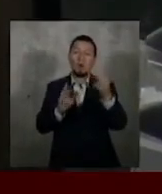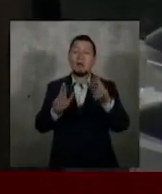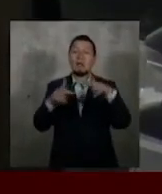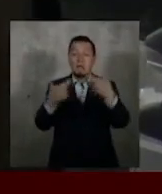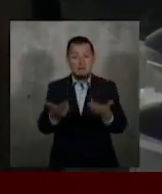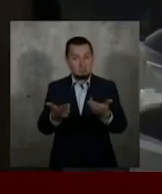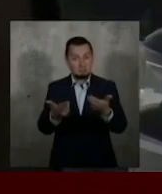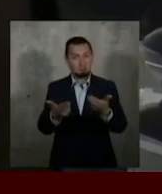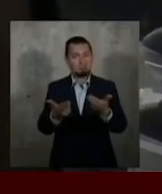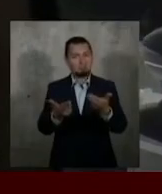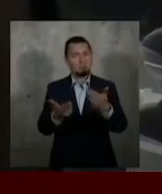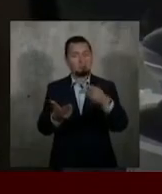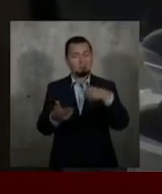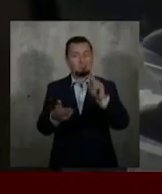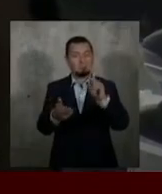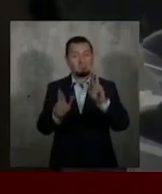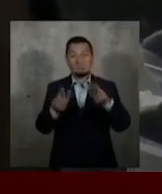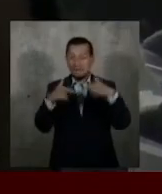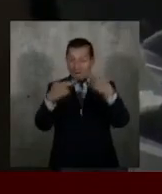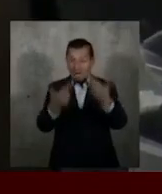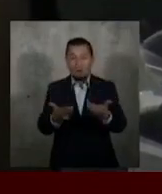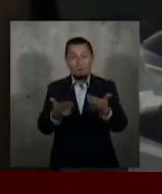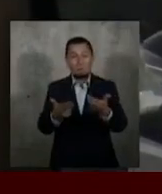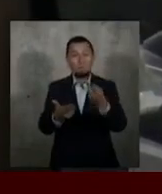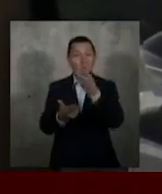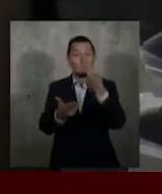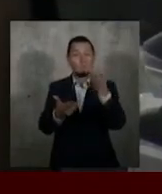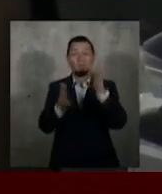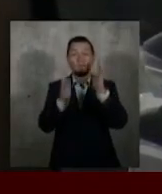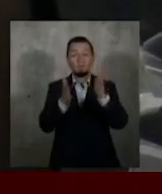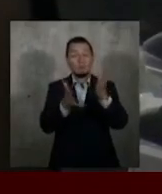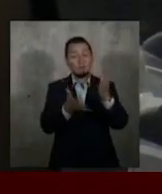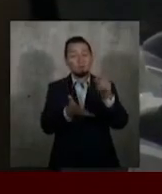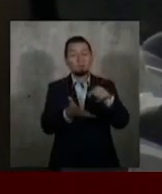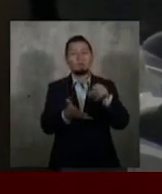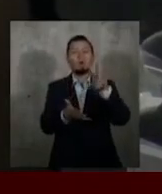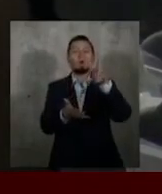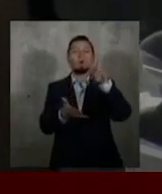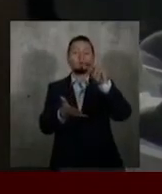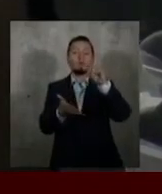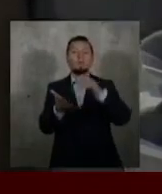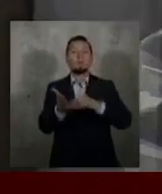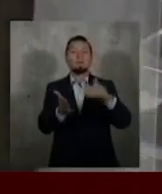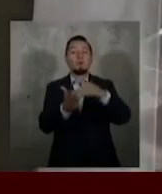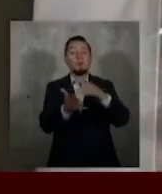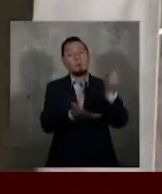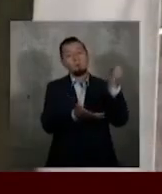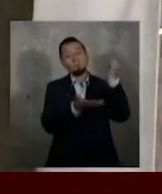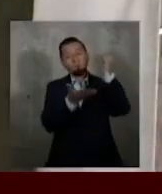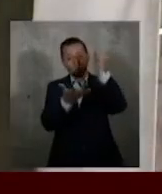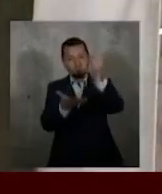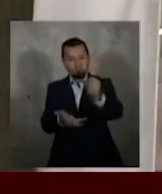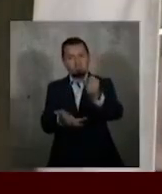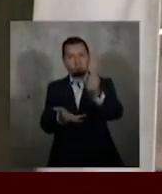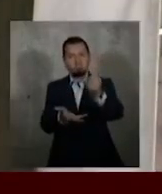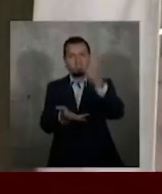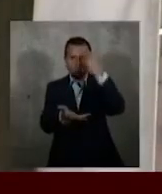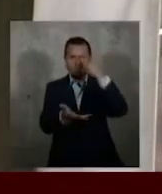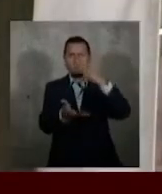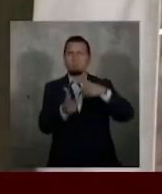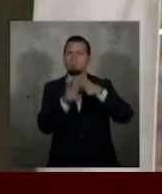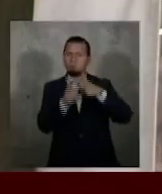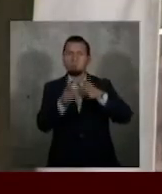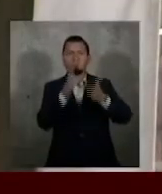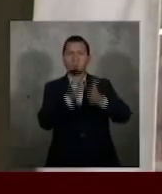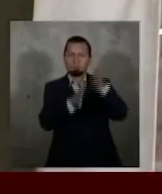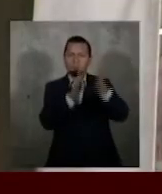profesores de alto nivel. Entonces tenemos incluso un profesor que viene de Harvard en la carrera de